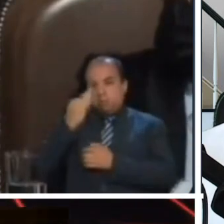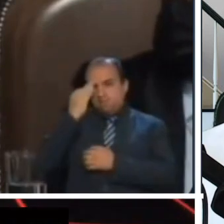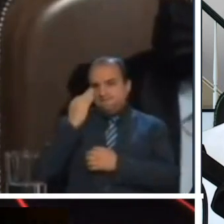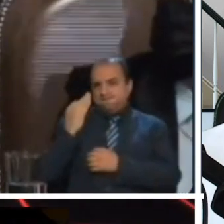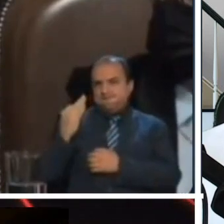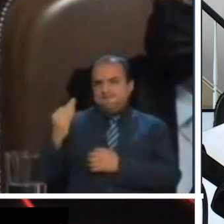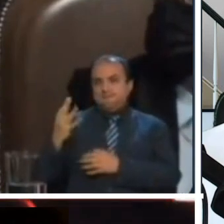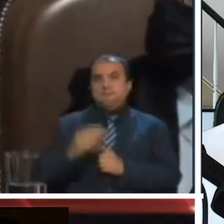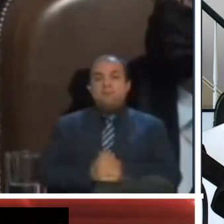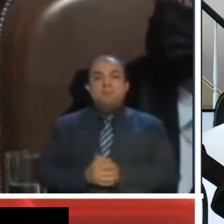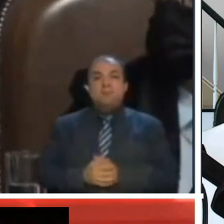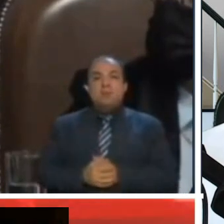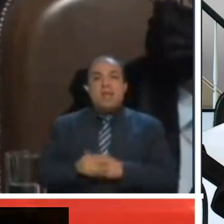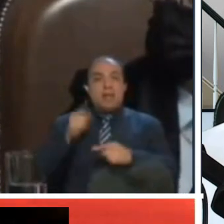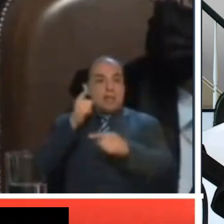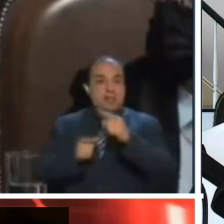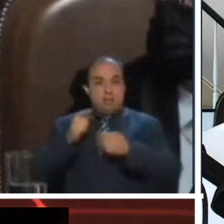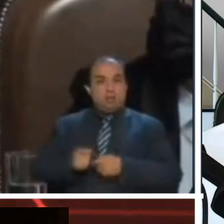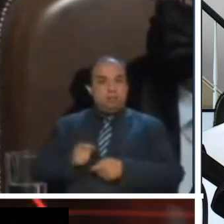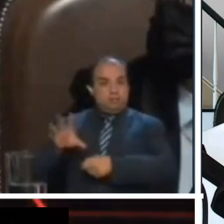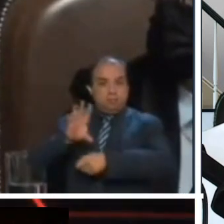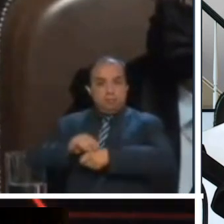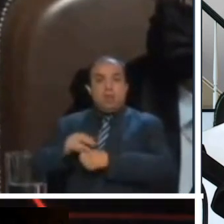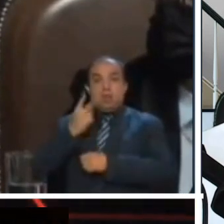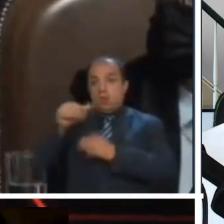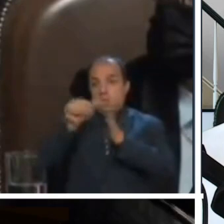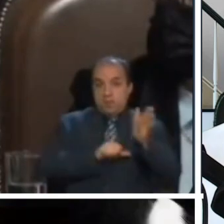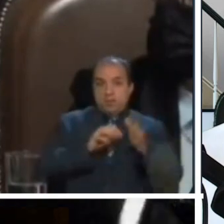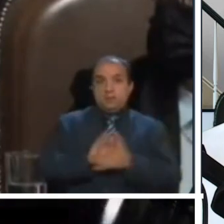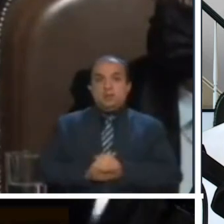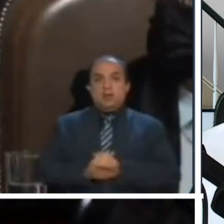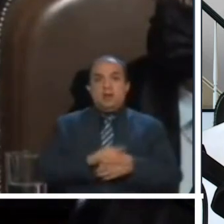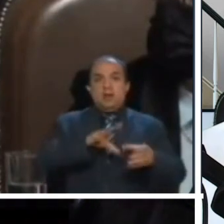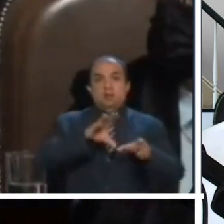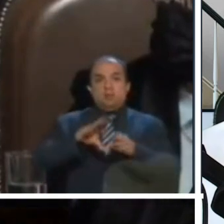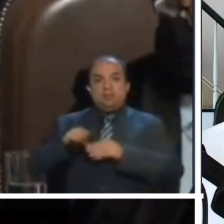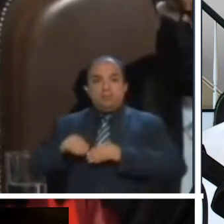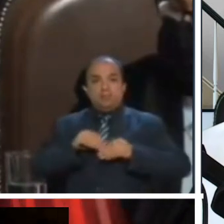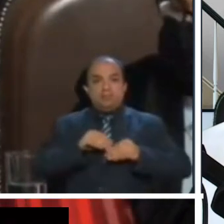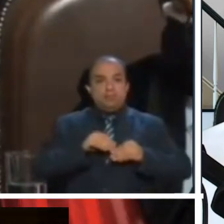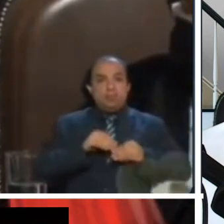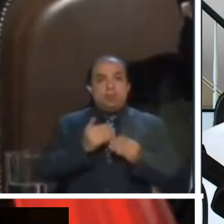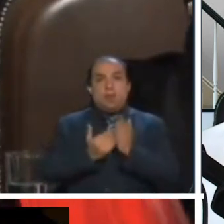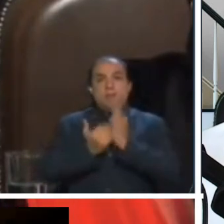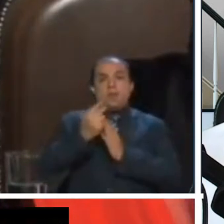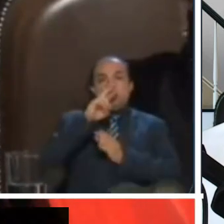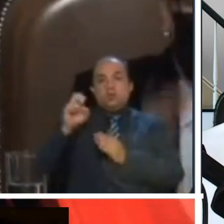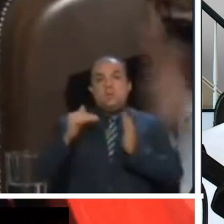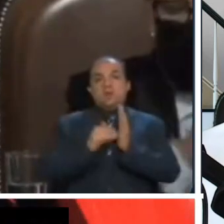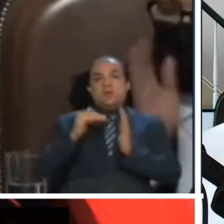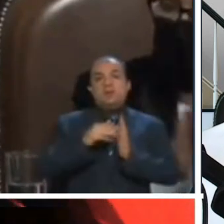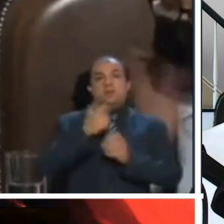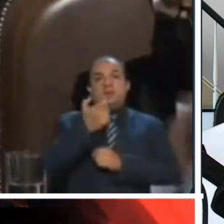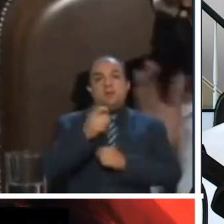años, retiramos la concesión y en solo 2 meses la recaudación aumentó en 200 millones de pesos,